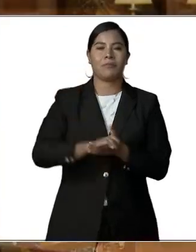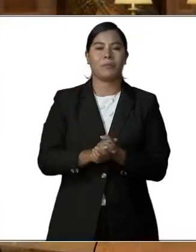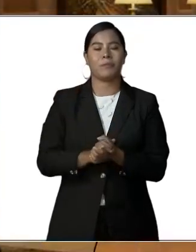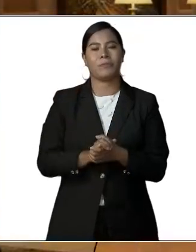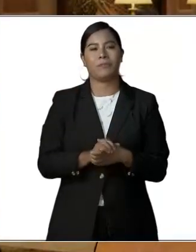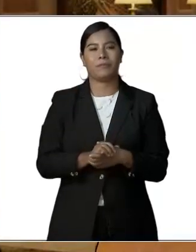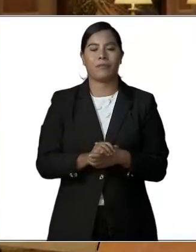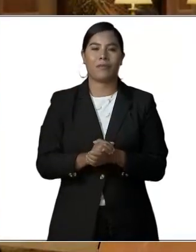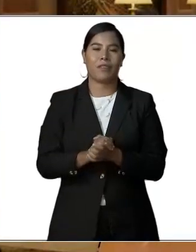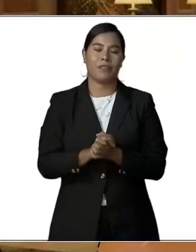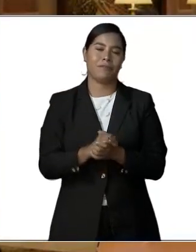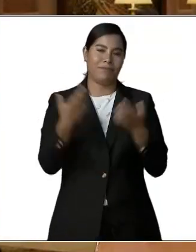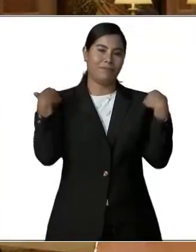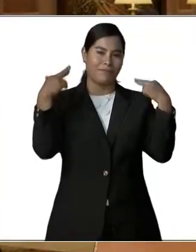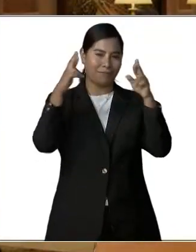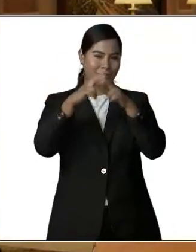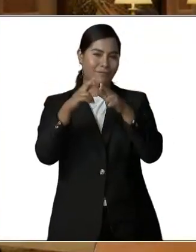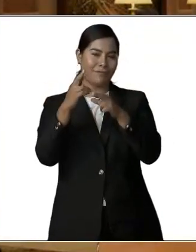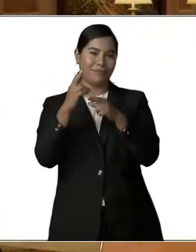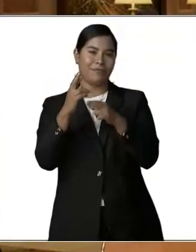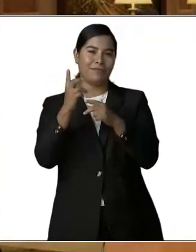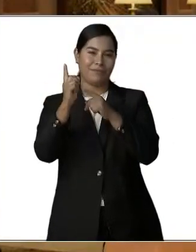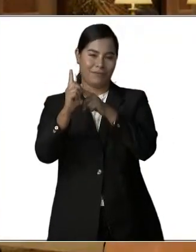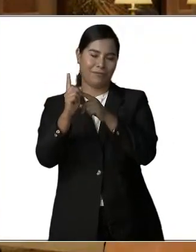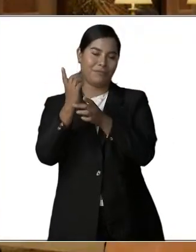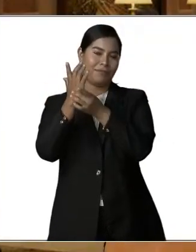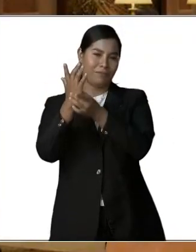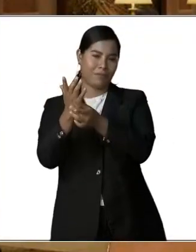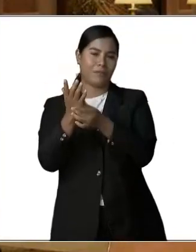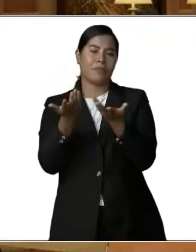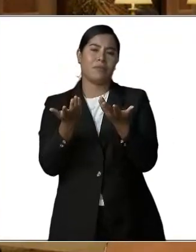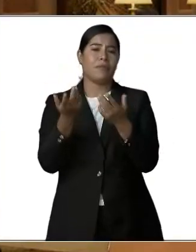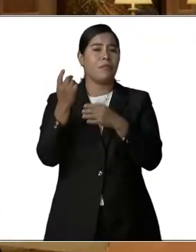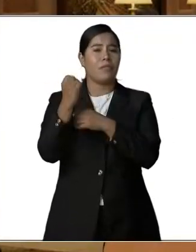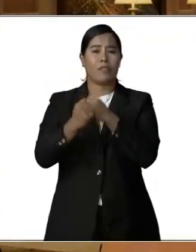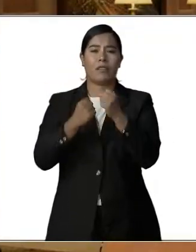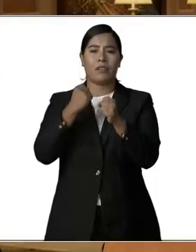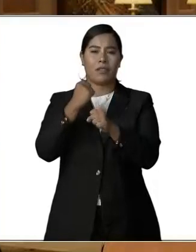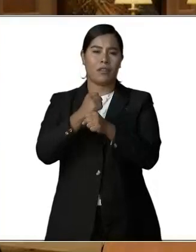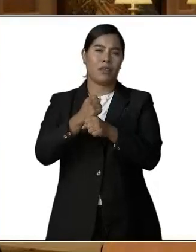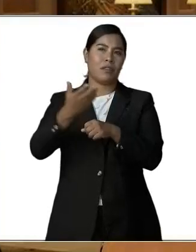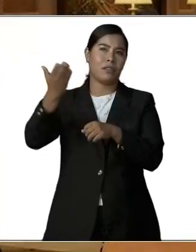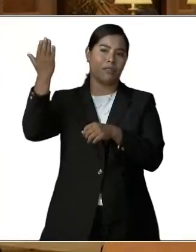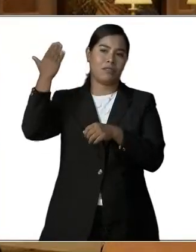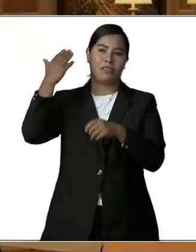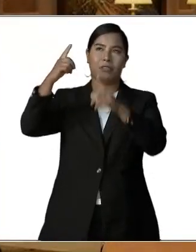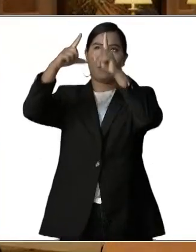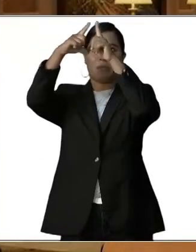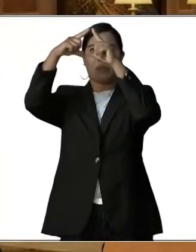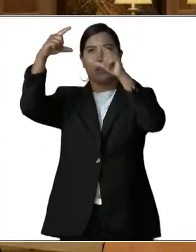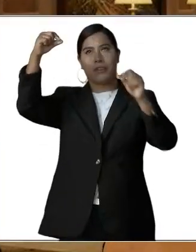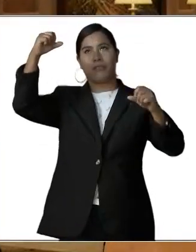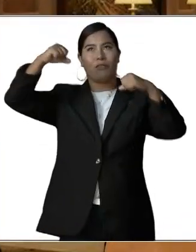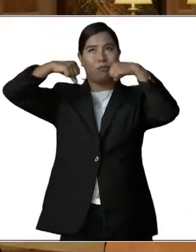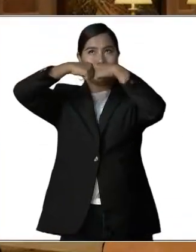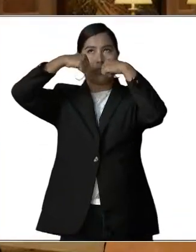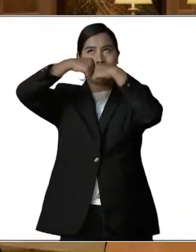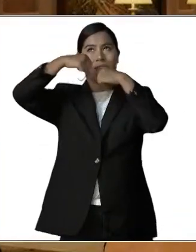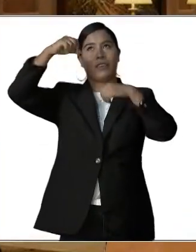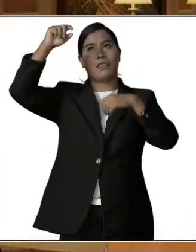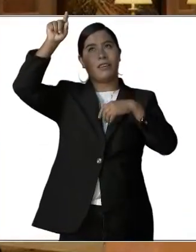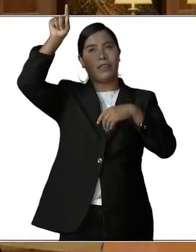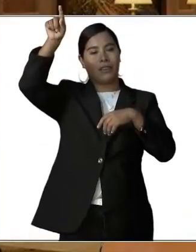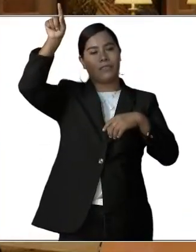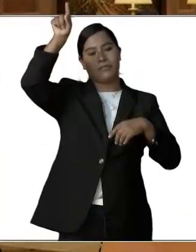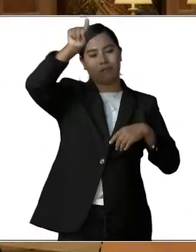hecho, pues yo creo que todo el año, Corina, todo el año. Como tú sabes, desde la frontera norte, acá estamos hablando de Baja